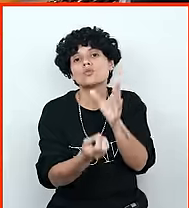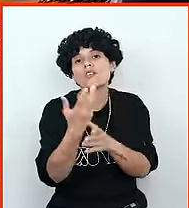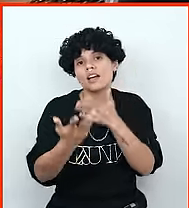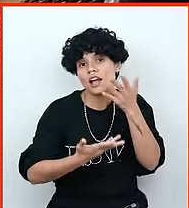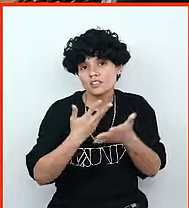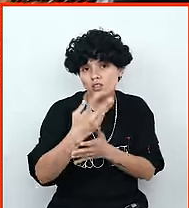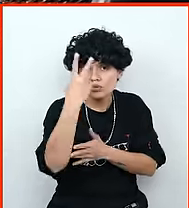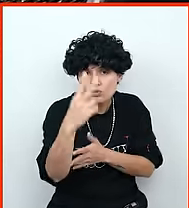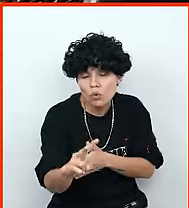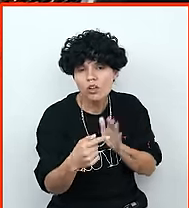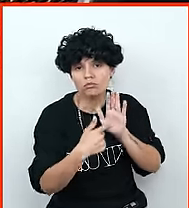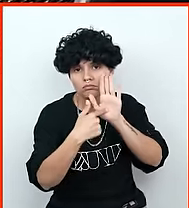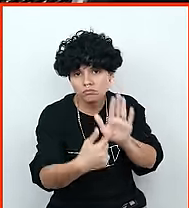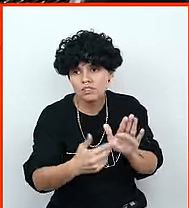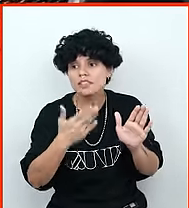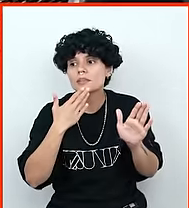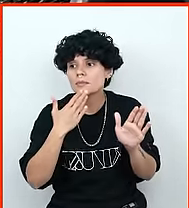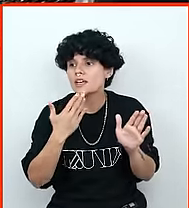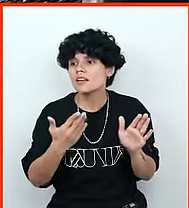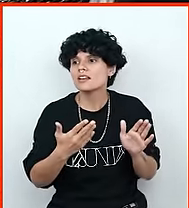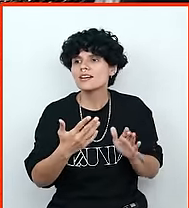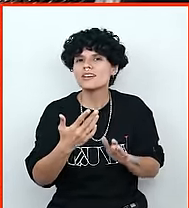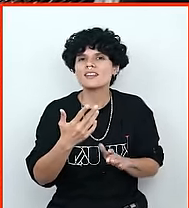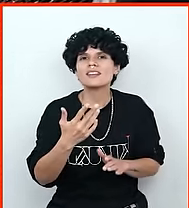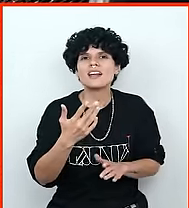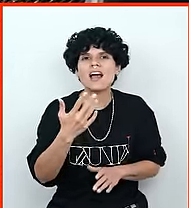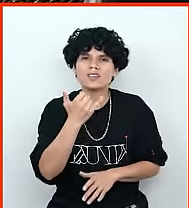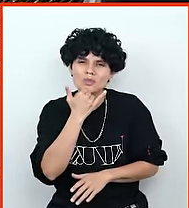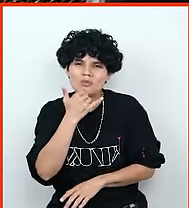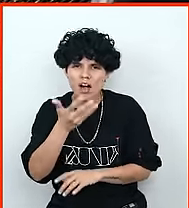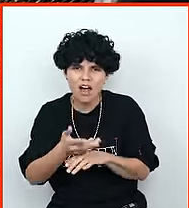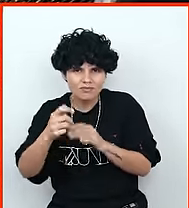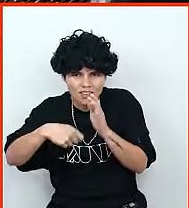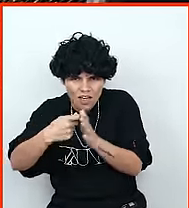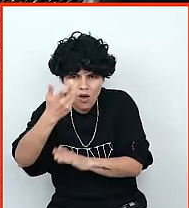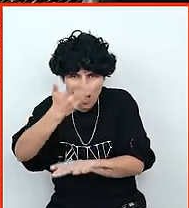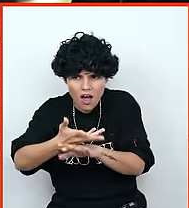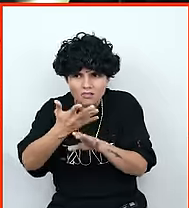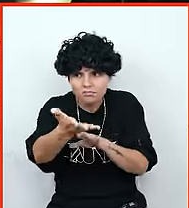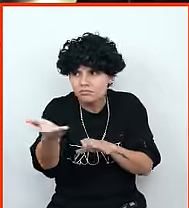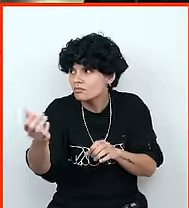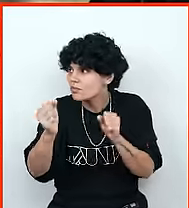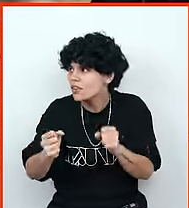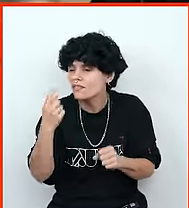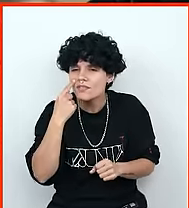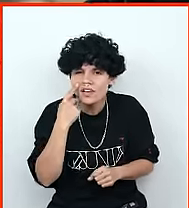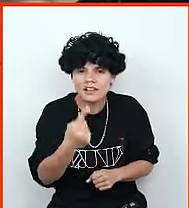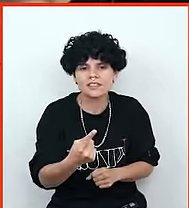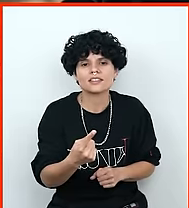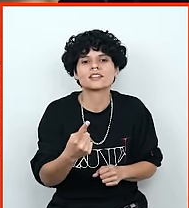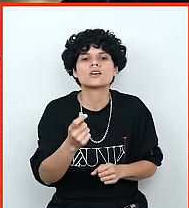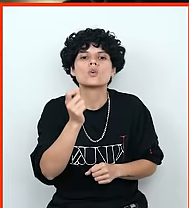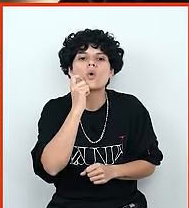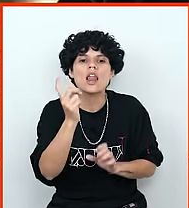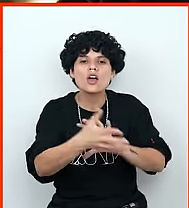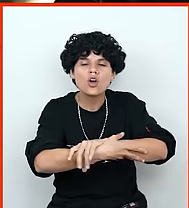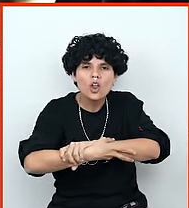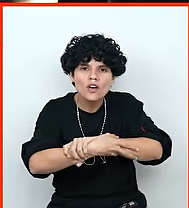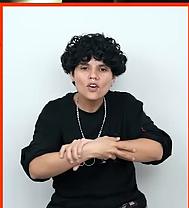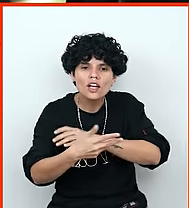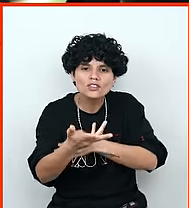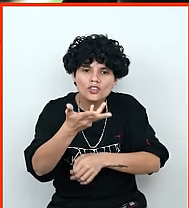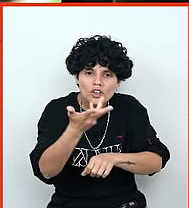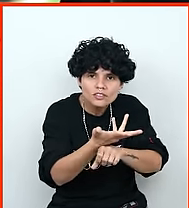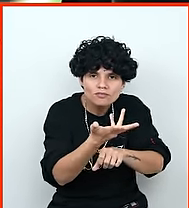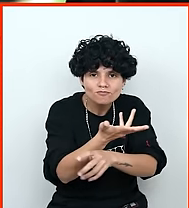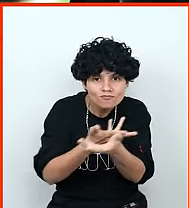hablar de tu nuevo disco. Para hablar de los sencillos que están ahí disponibles en YouTube, tienen todos videos, lo que viene, las colaboraciones de las que